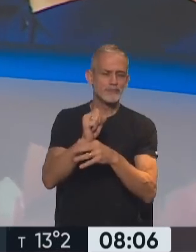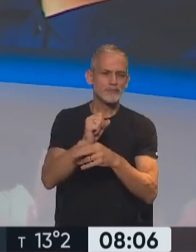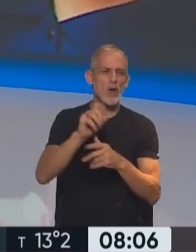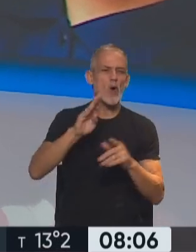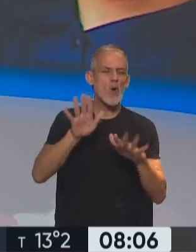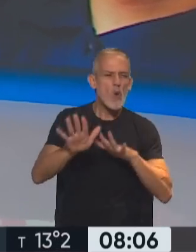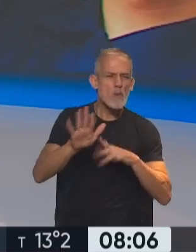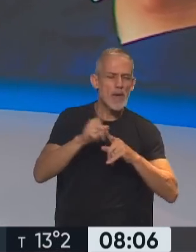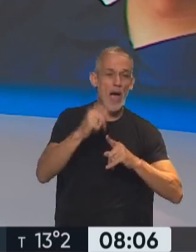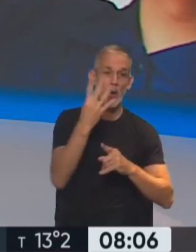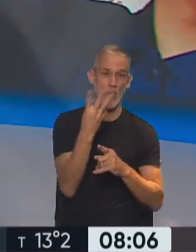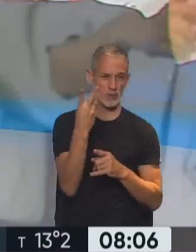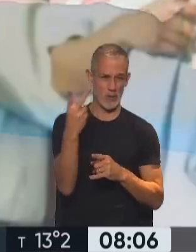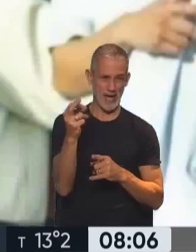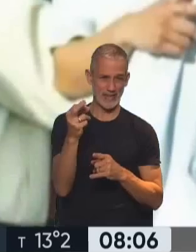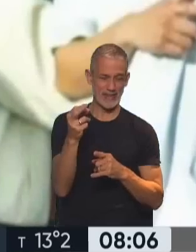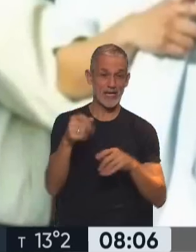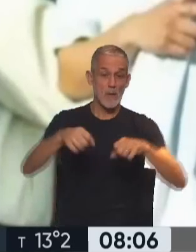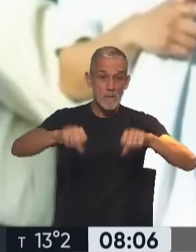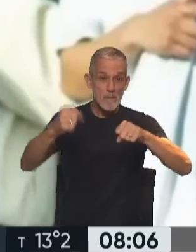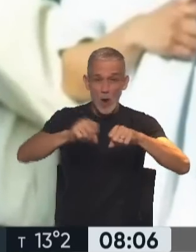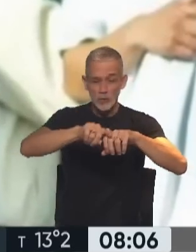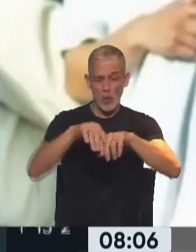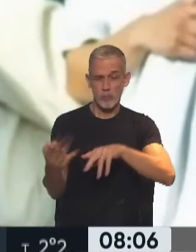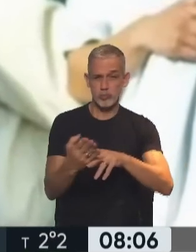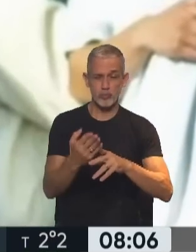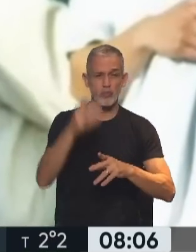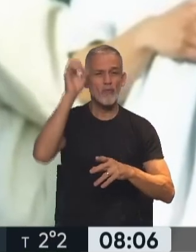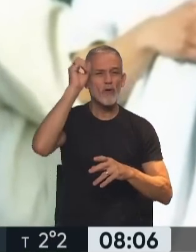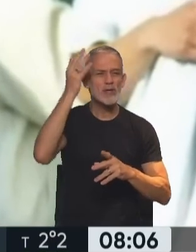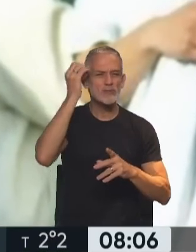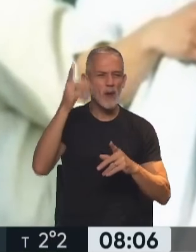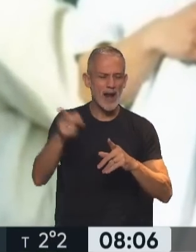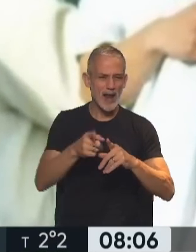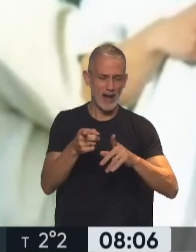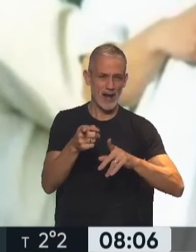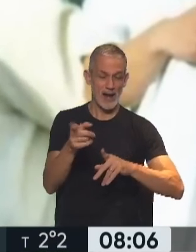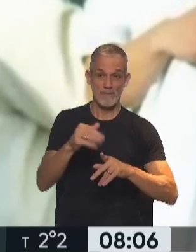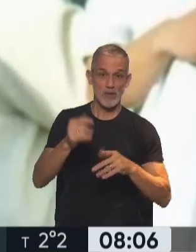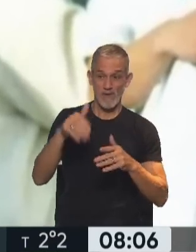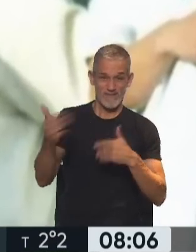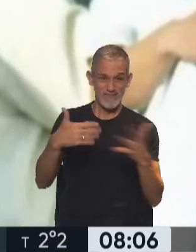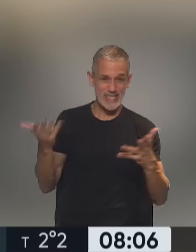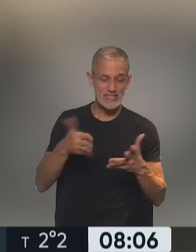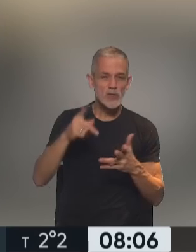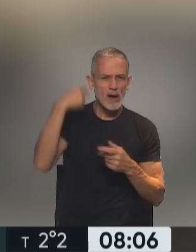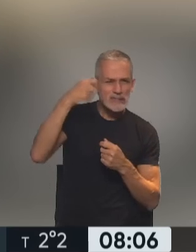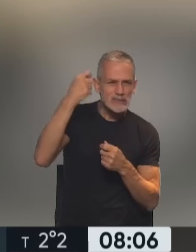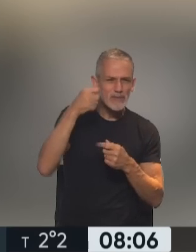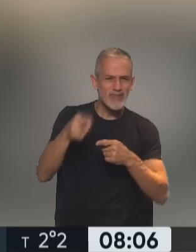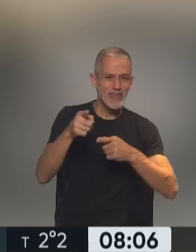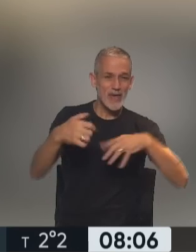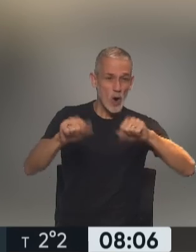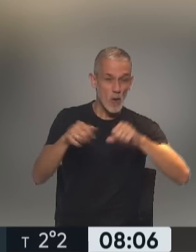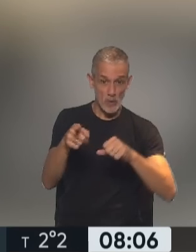420 sufrió un accidente con su moto en el partido bonaerense de florencio varela los vecinos tomaron las primeras imágenes y